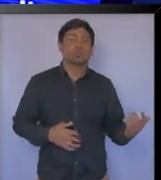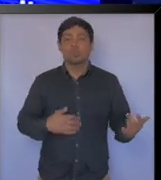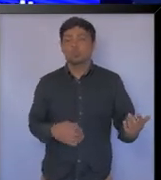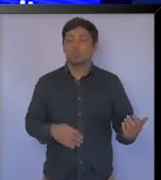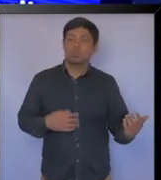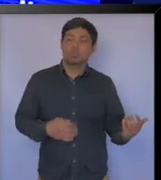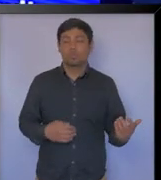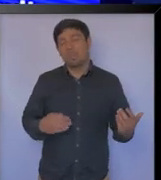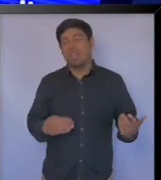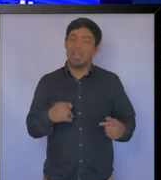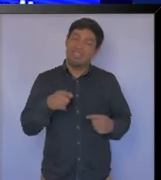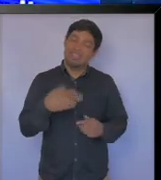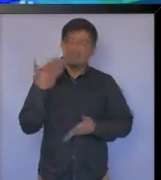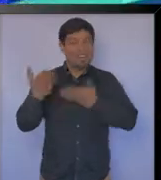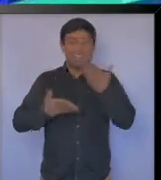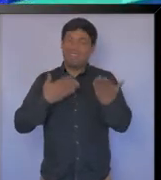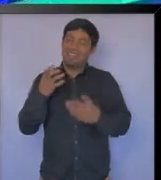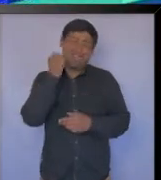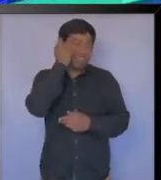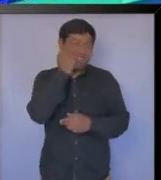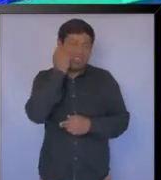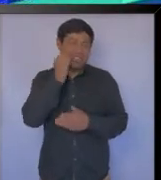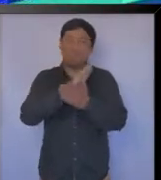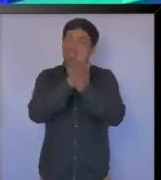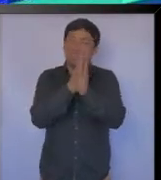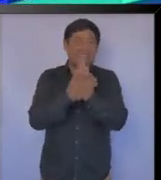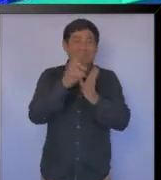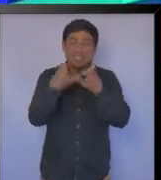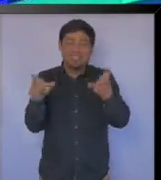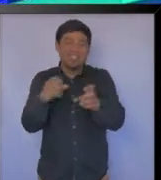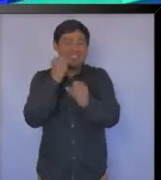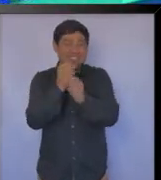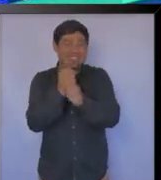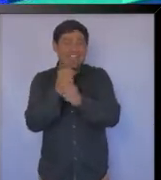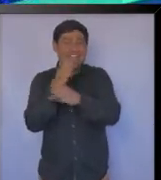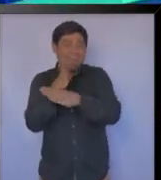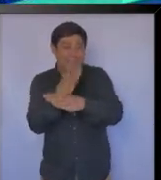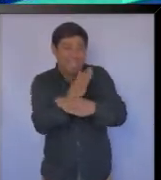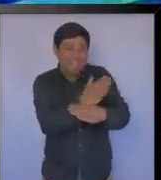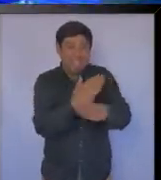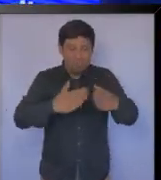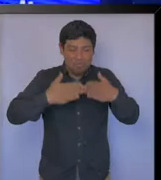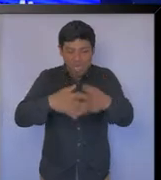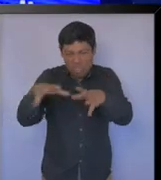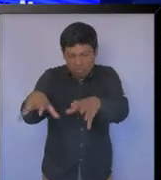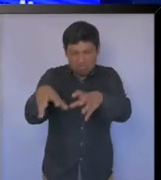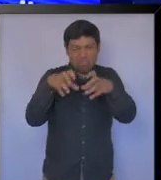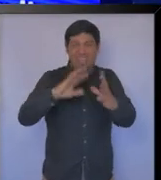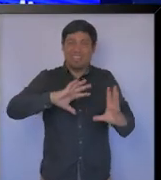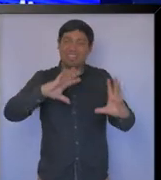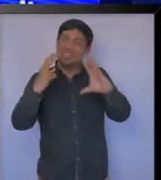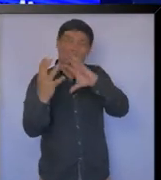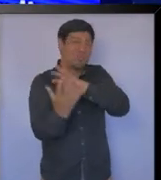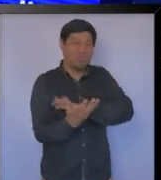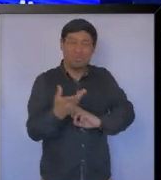Con mucho cariño para todos los pescadores artesanales de todo el país, de todo el mundo. Con mucho cariño,